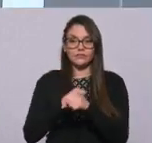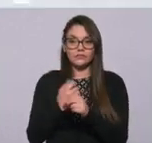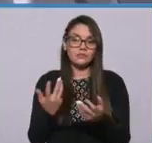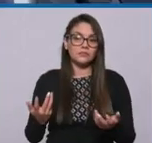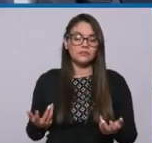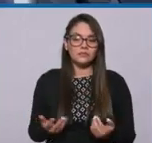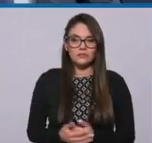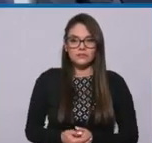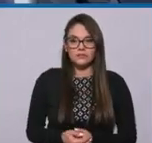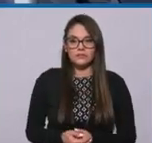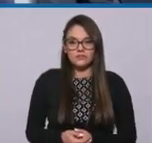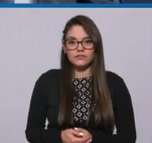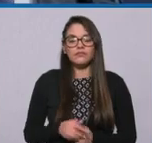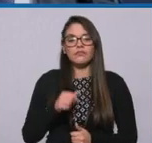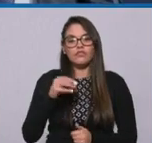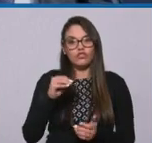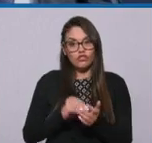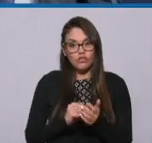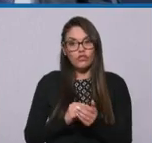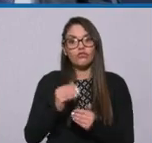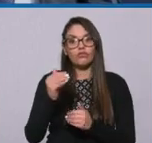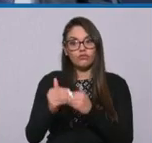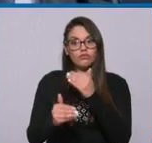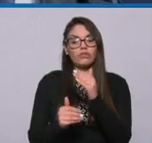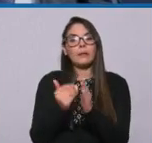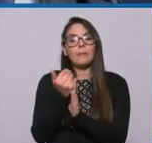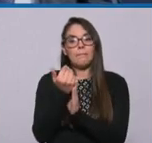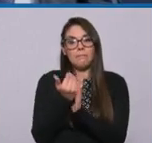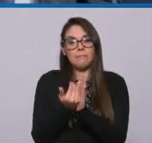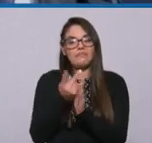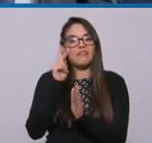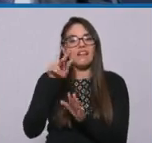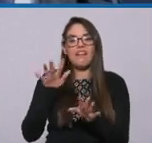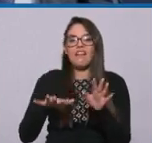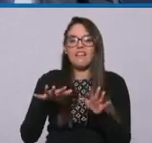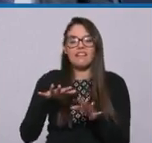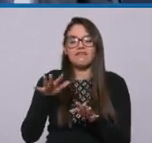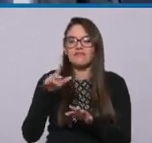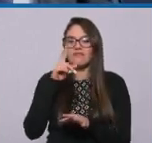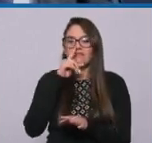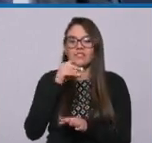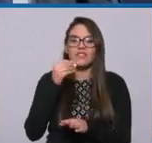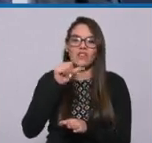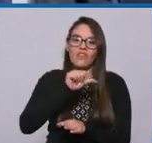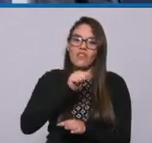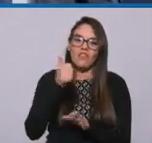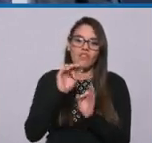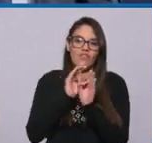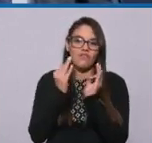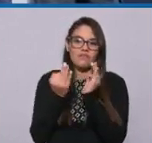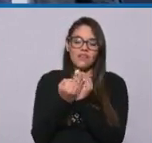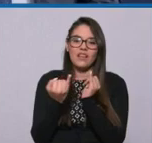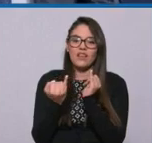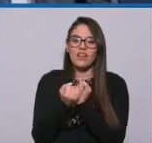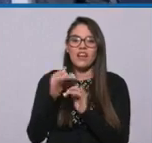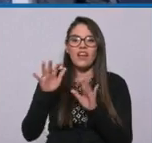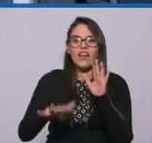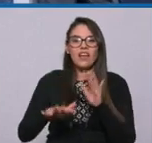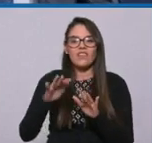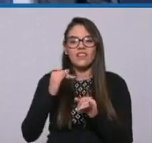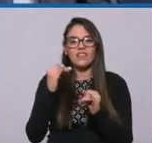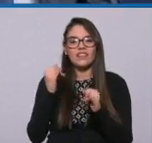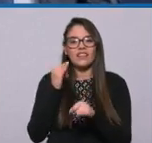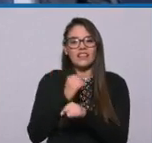sigue reduciéndose. Desgraciadamente tenemos nuevas formas, como las redes sociales, que se utilizan de